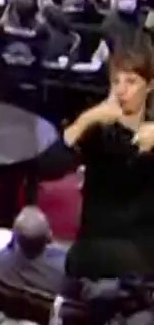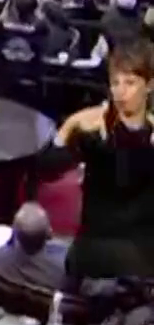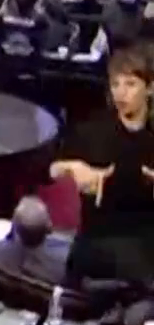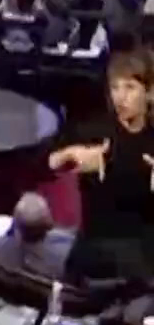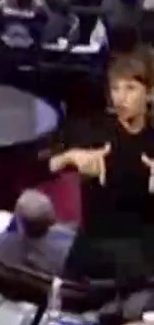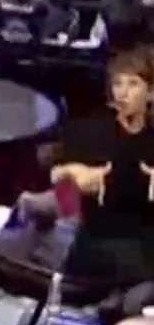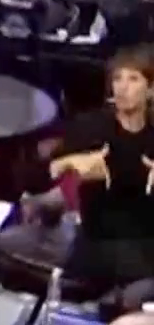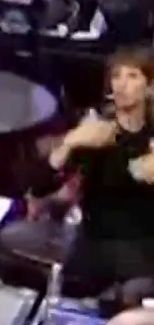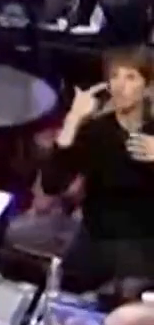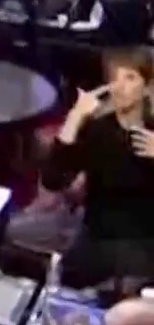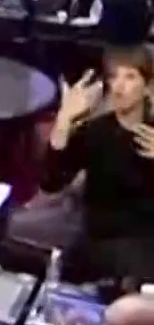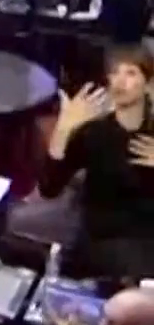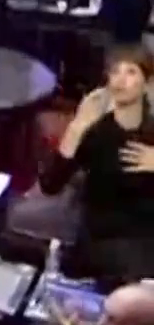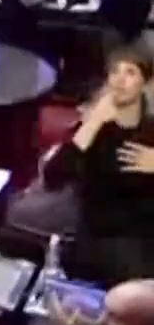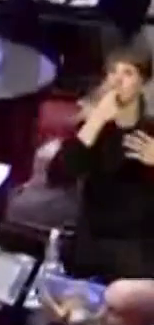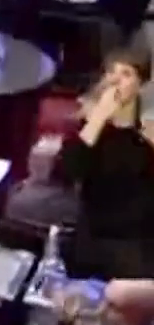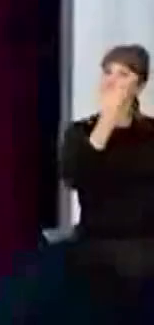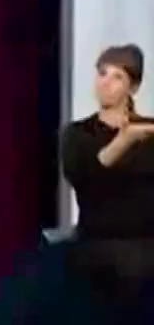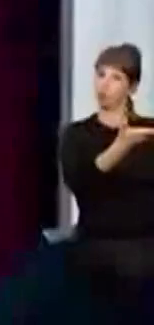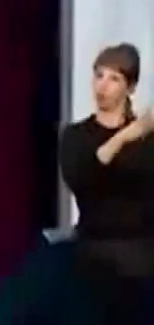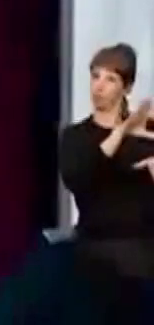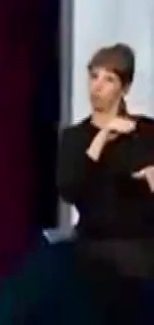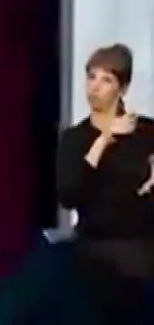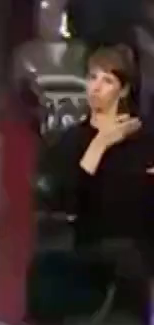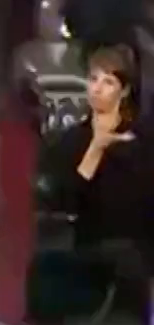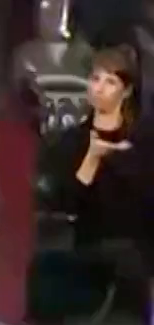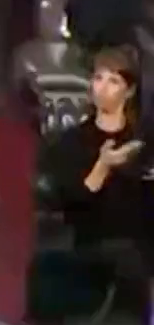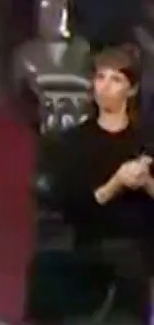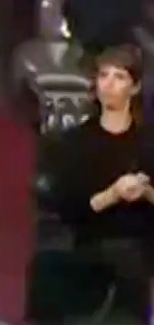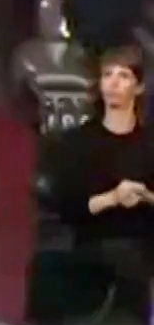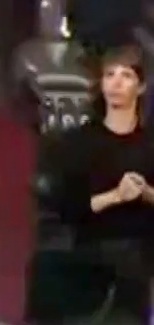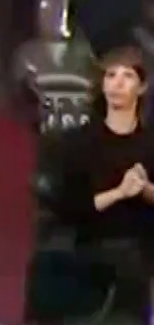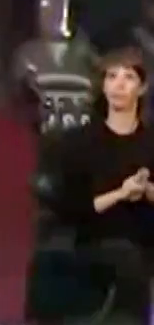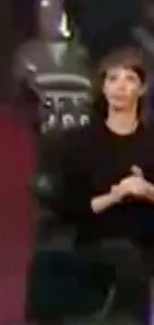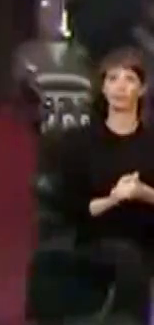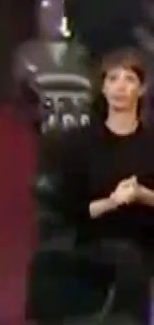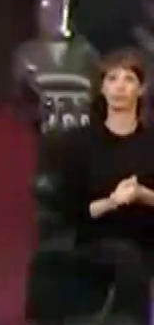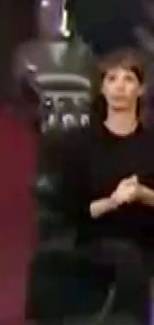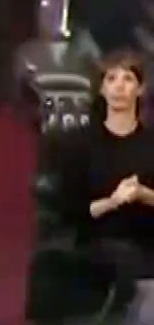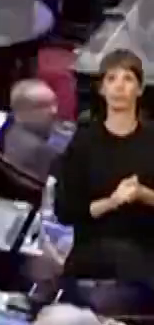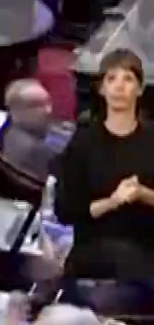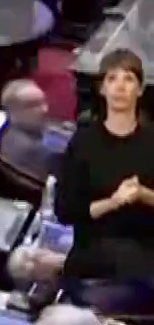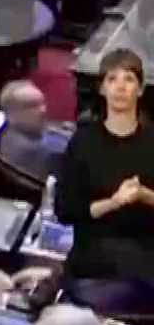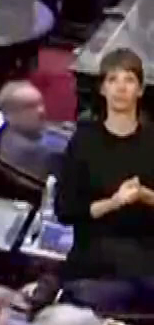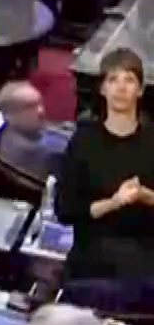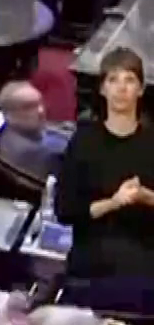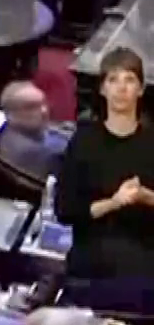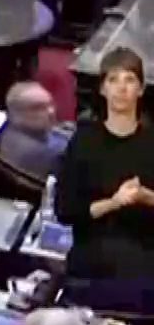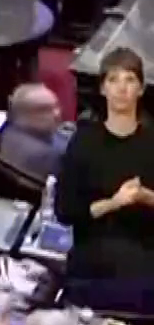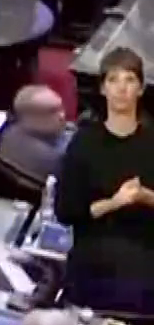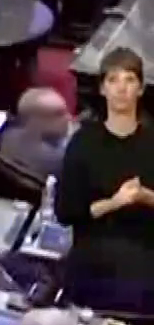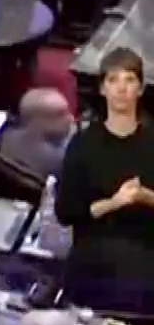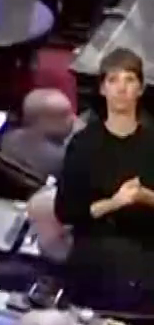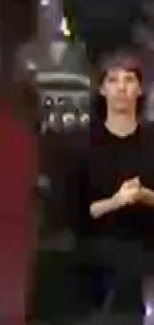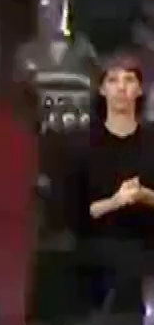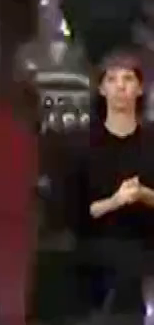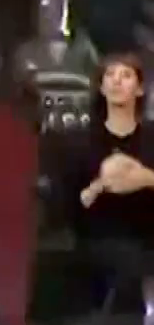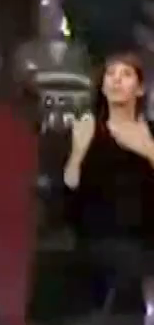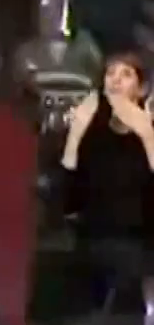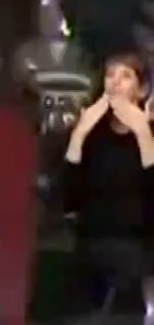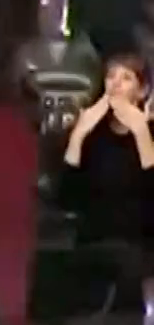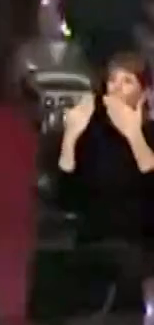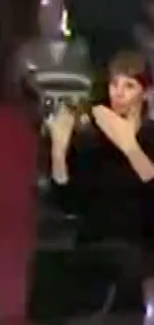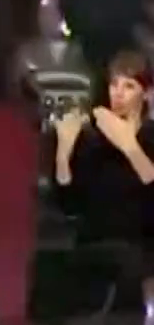hace ya poco tiempo que empecé con las quimioterapias. Sí. Tengo dos ya hechas, me